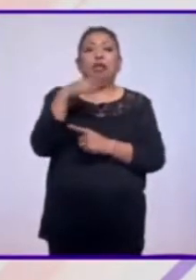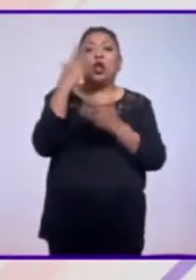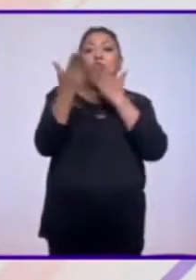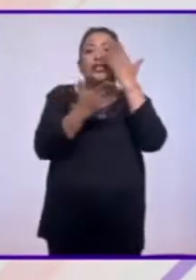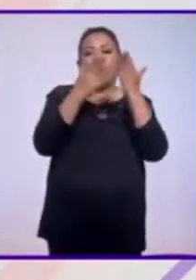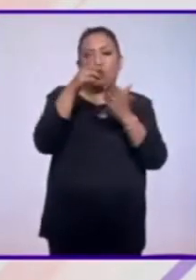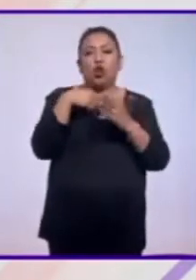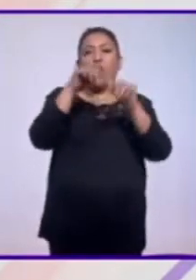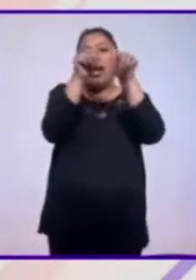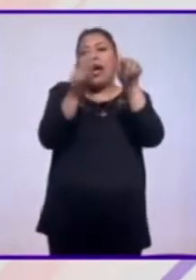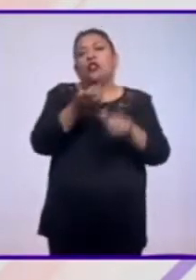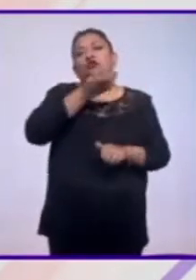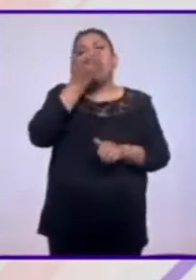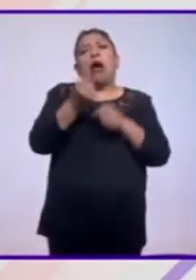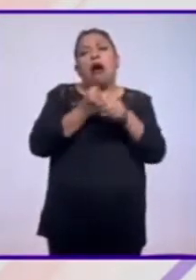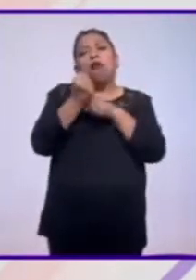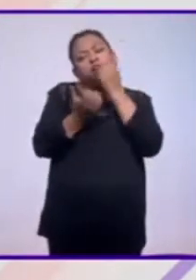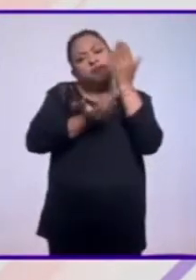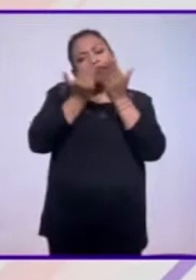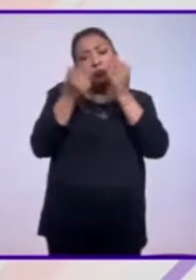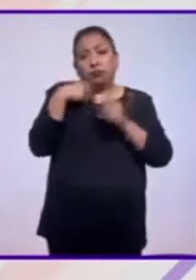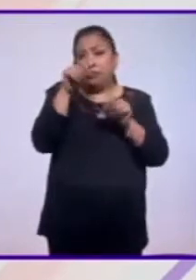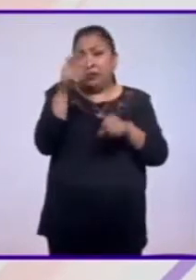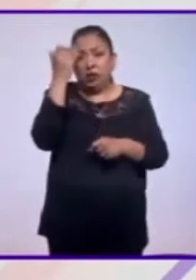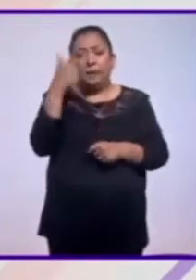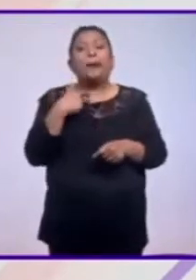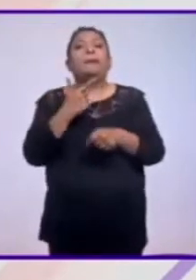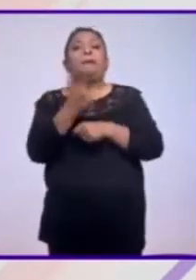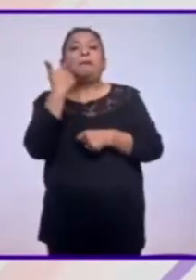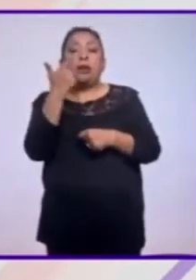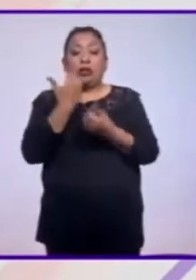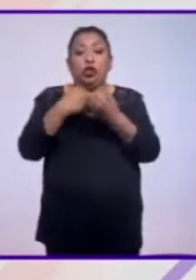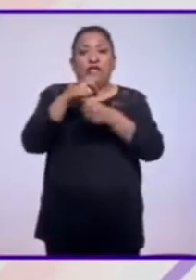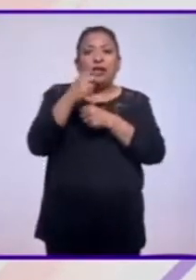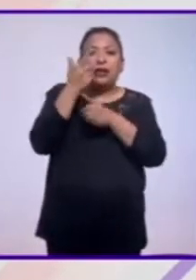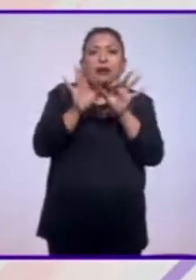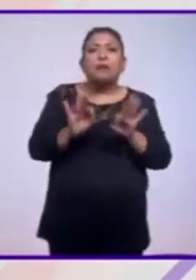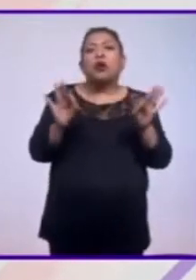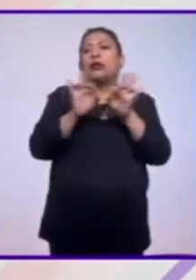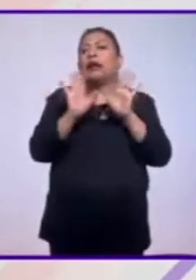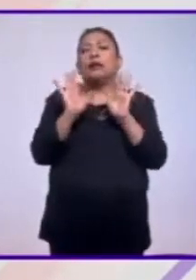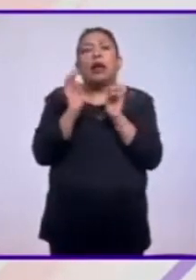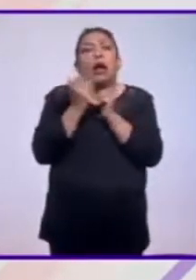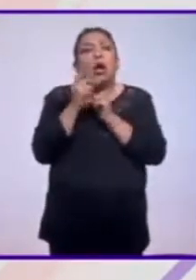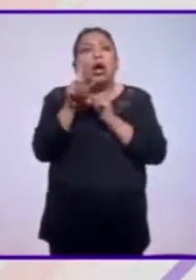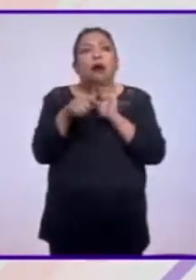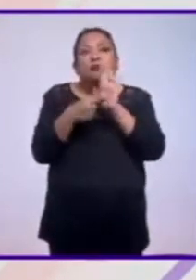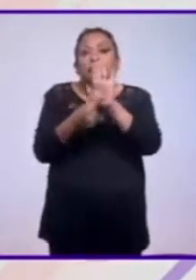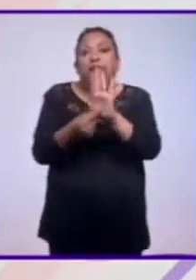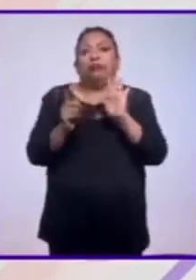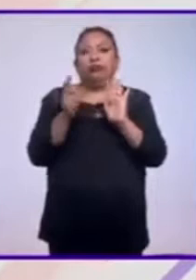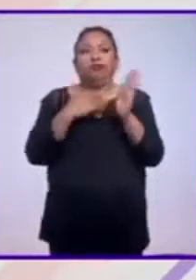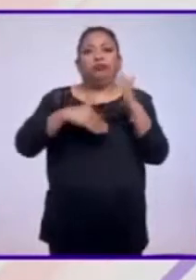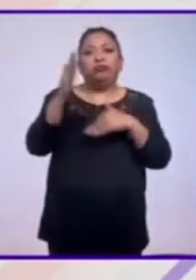arte tradicional por varios años. Durante ese tiempo descubrió que la sociedad buscaba destacar bajo cualquier circunstancia, de la